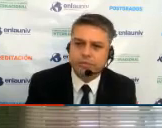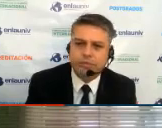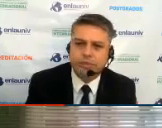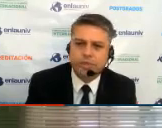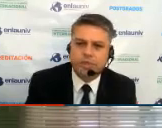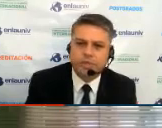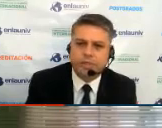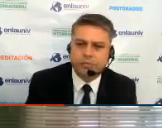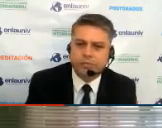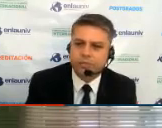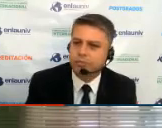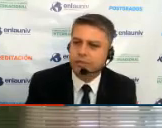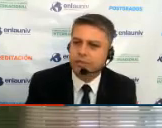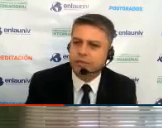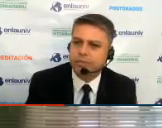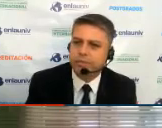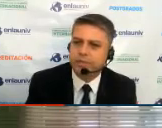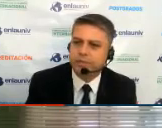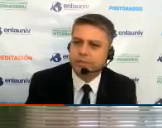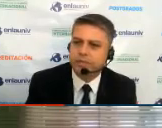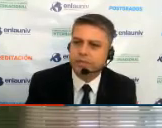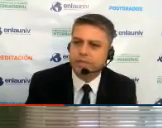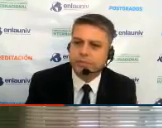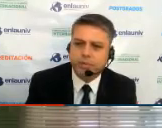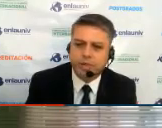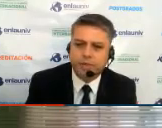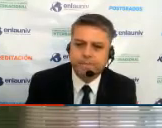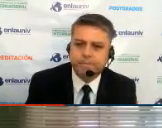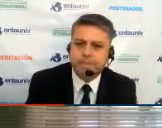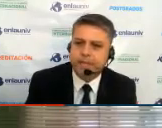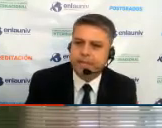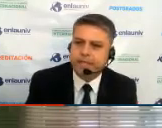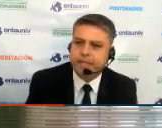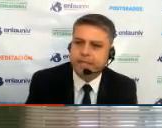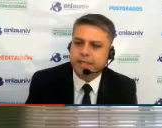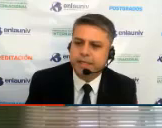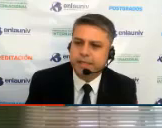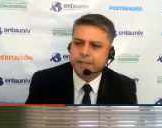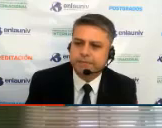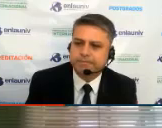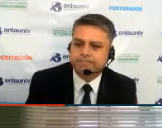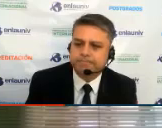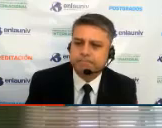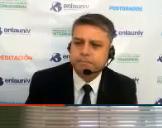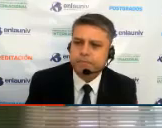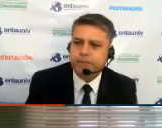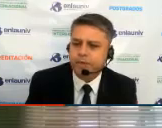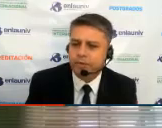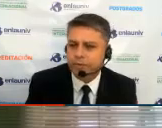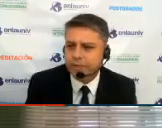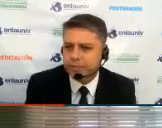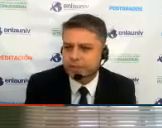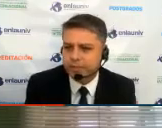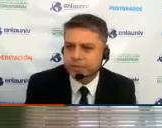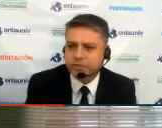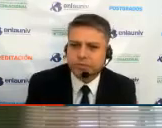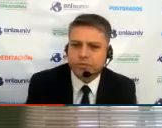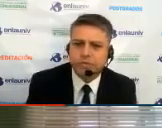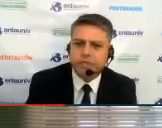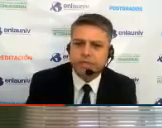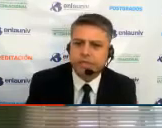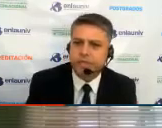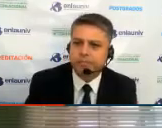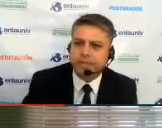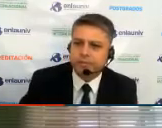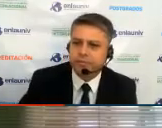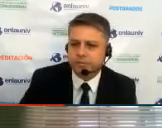al Instituto de Estudios Superiores de Investigación y Posgrado. Y bueno, evidentemente, pues